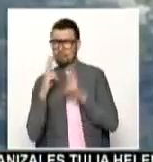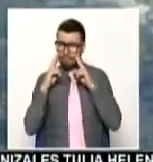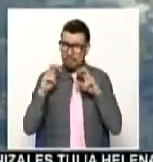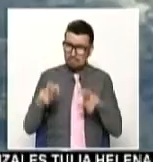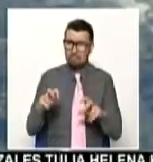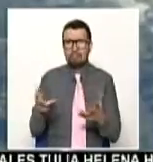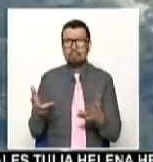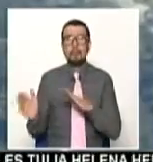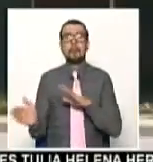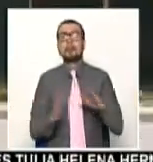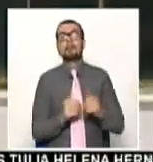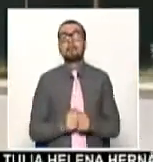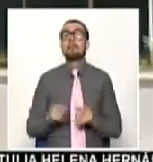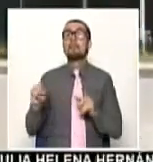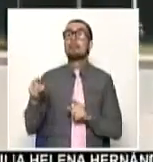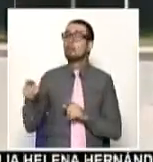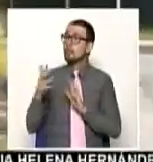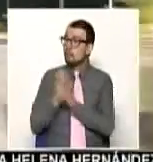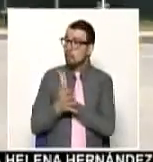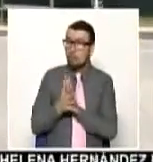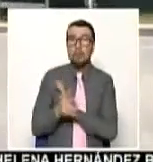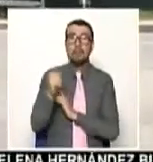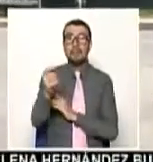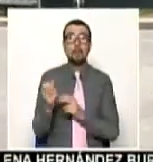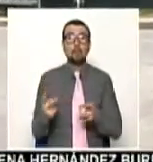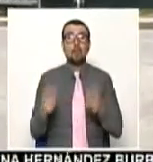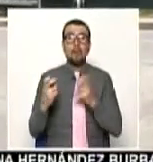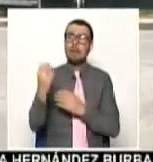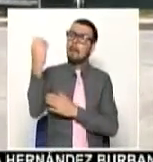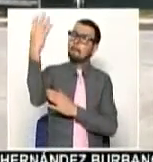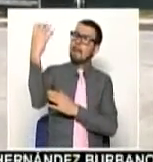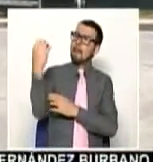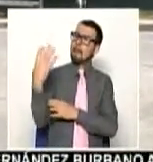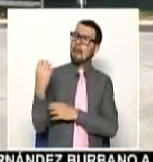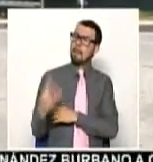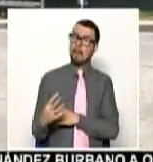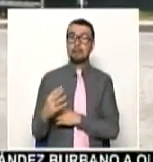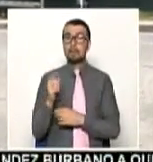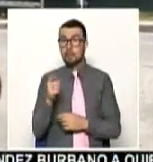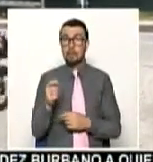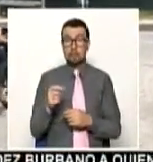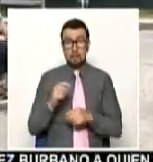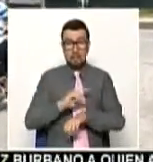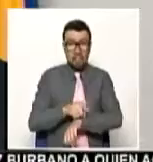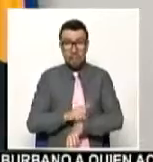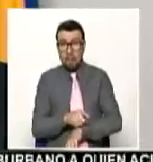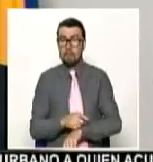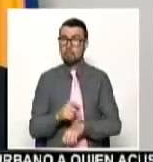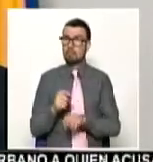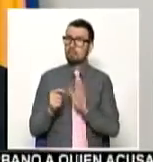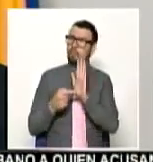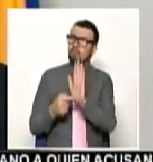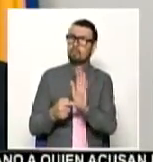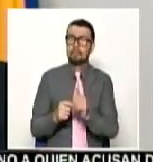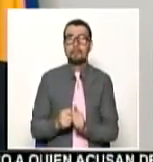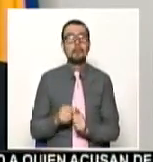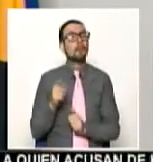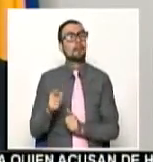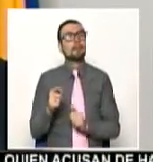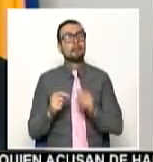Por otro lado, el funcionario habló de los radares y las nuevas medidas en la parte vial en la avenida paralela. Estamos haciendo un